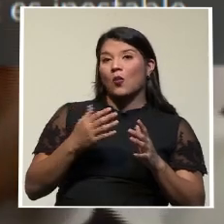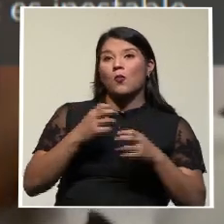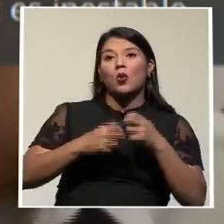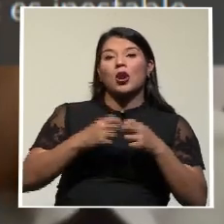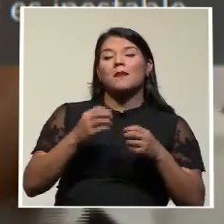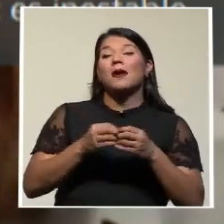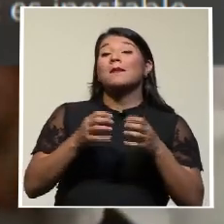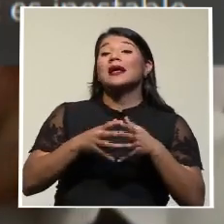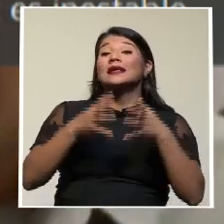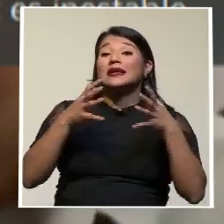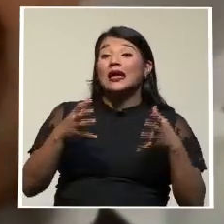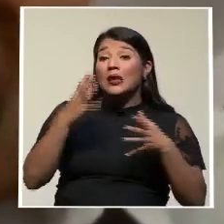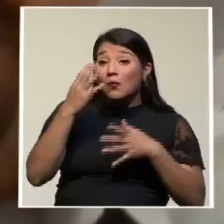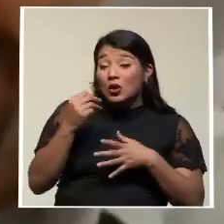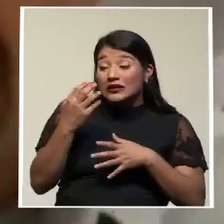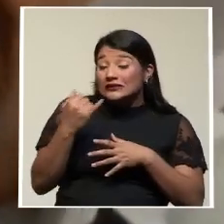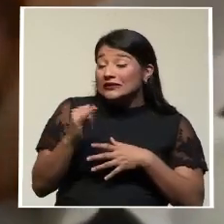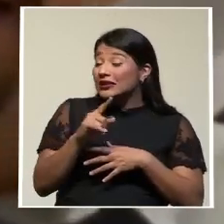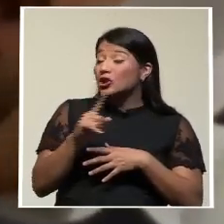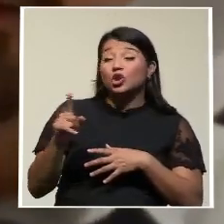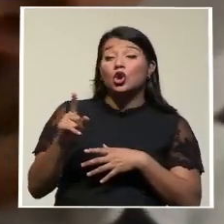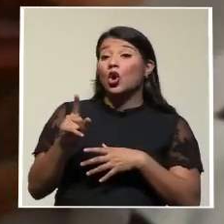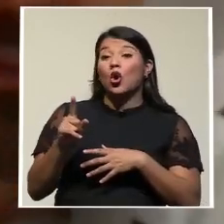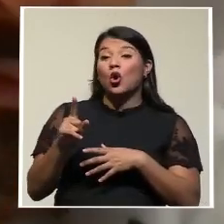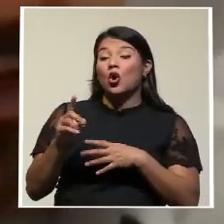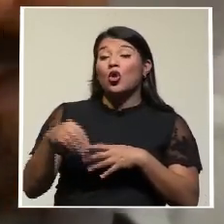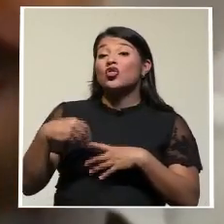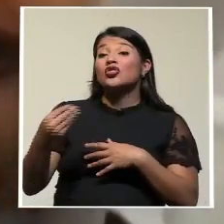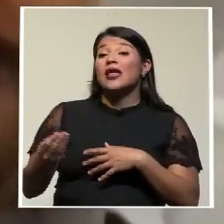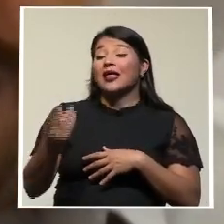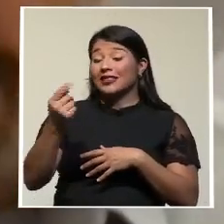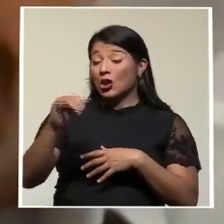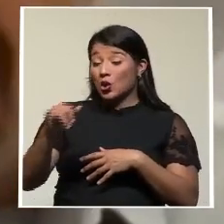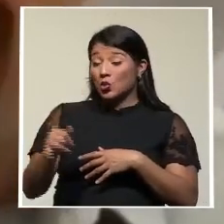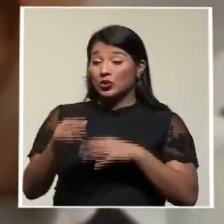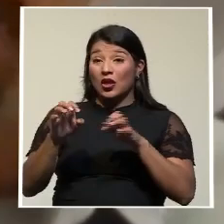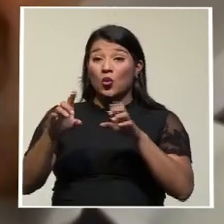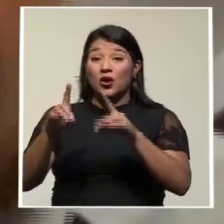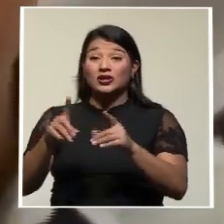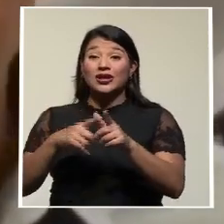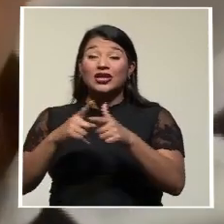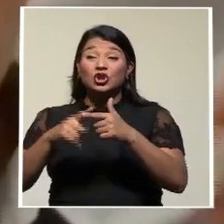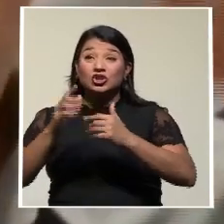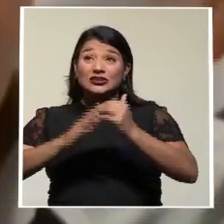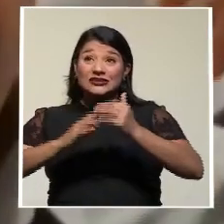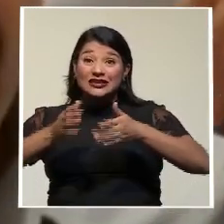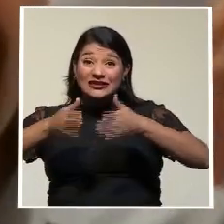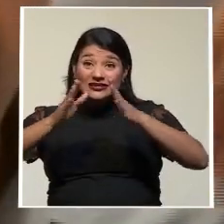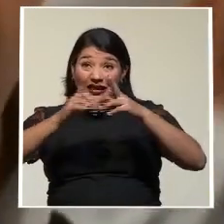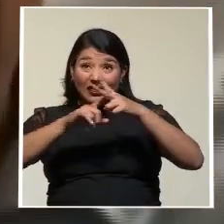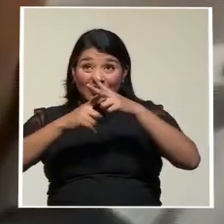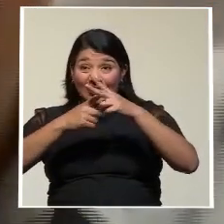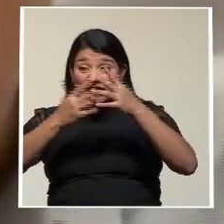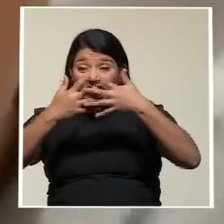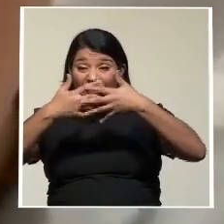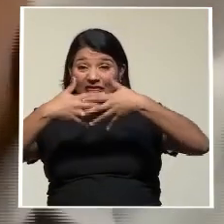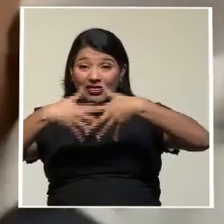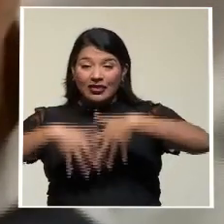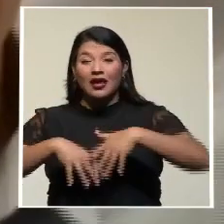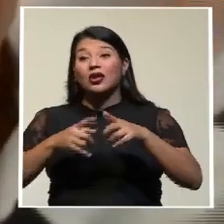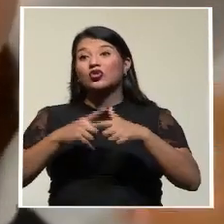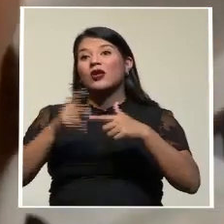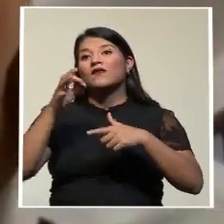porque si no se invierte en las juntas de educación, cada vez la infraestructura se va deteriorando más y después a futuro la inversión va a tener que ser